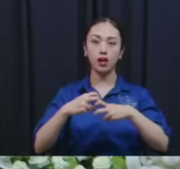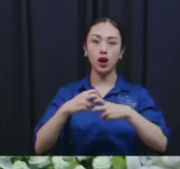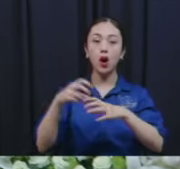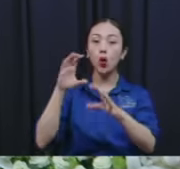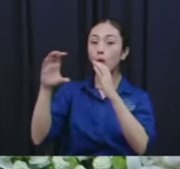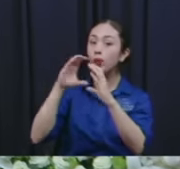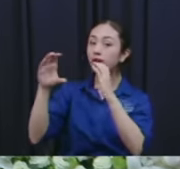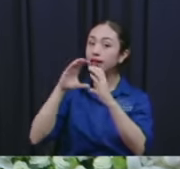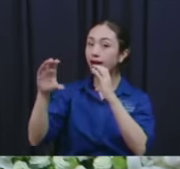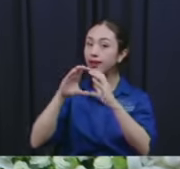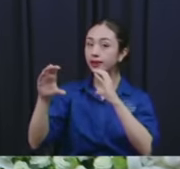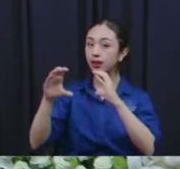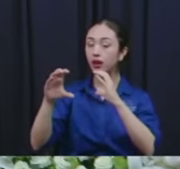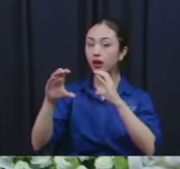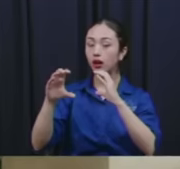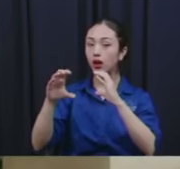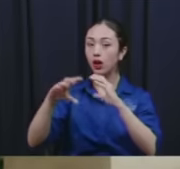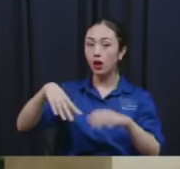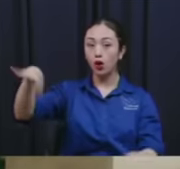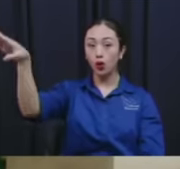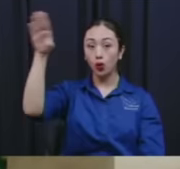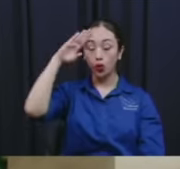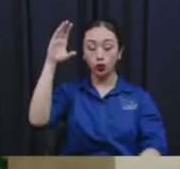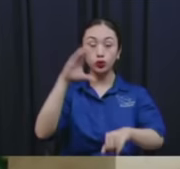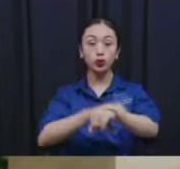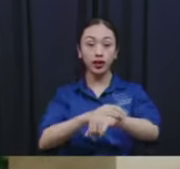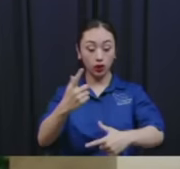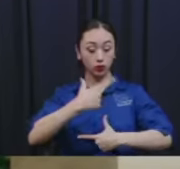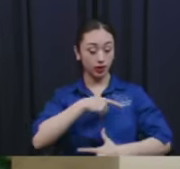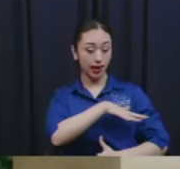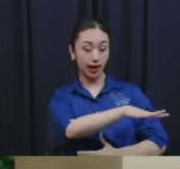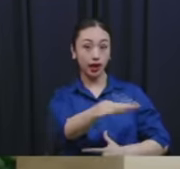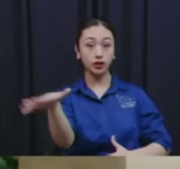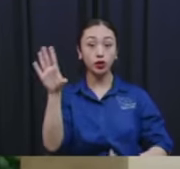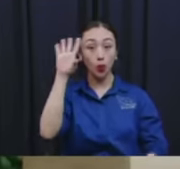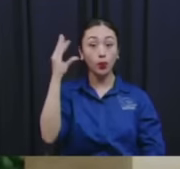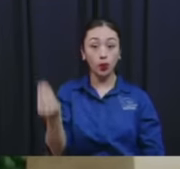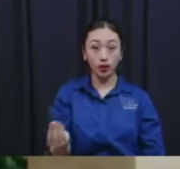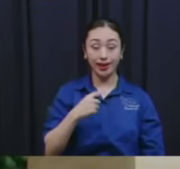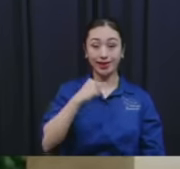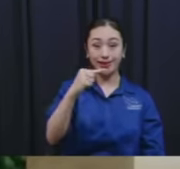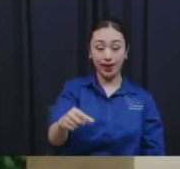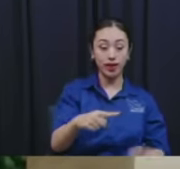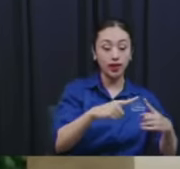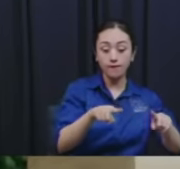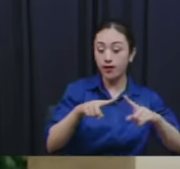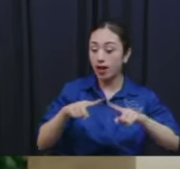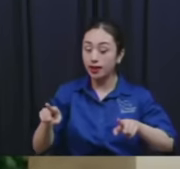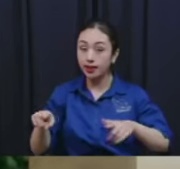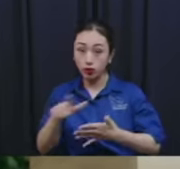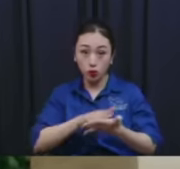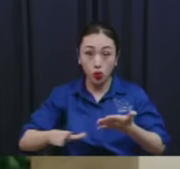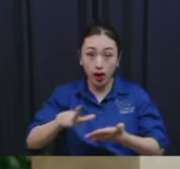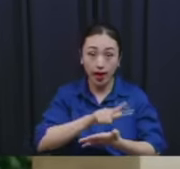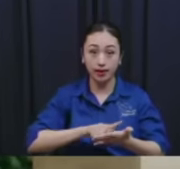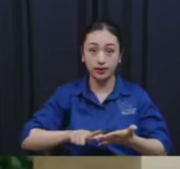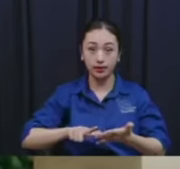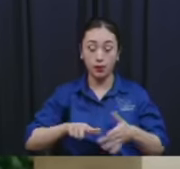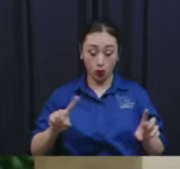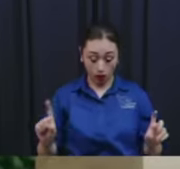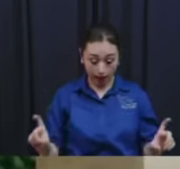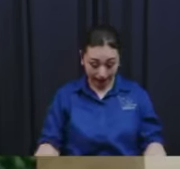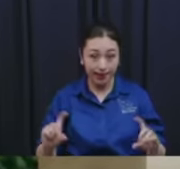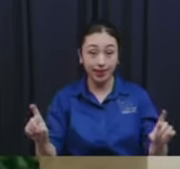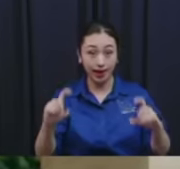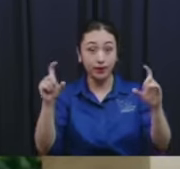diferentes lugares en esa celebración y ahí todos una gran parte del pueblo es